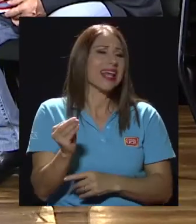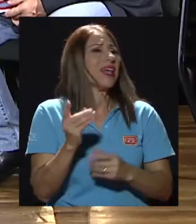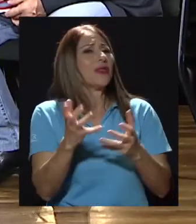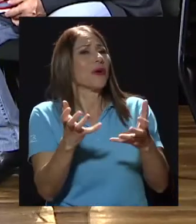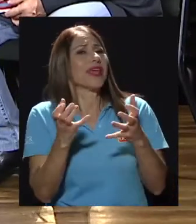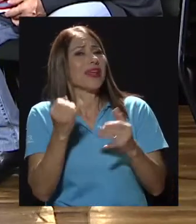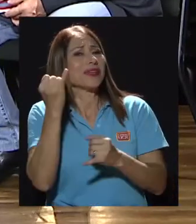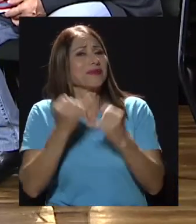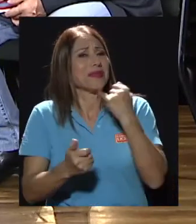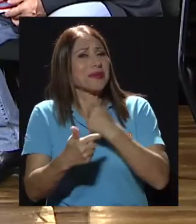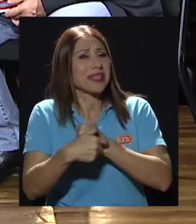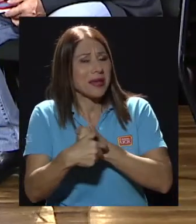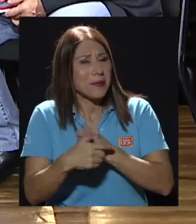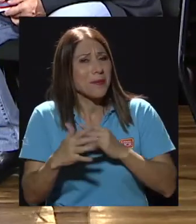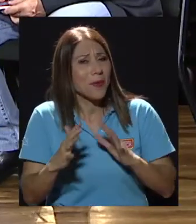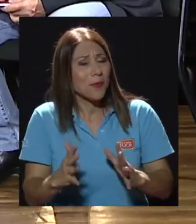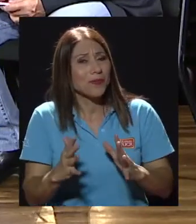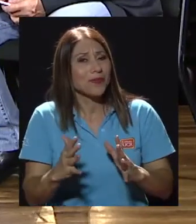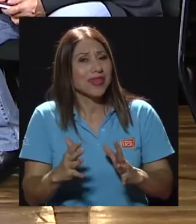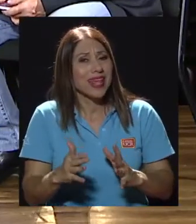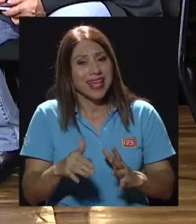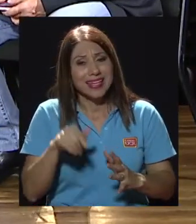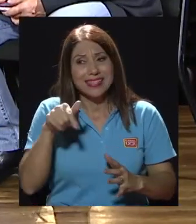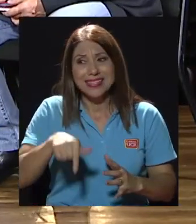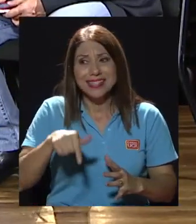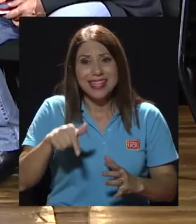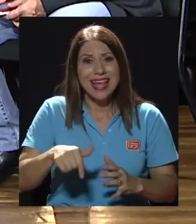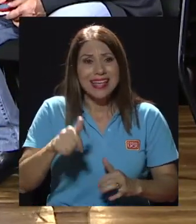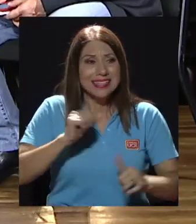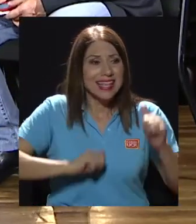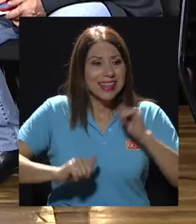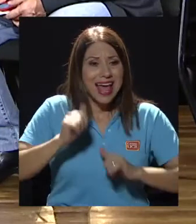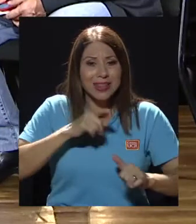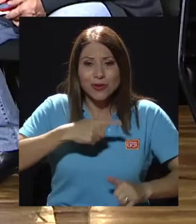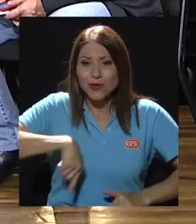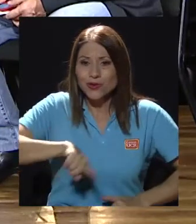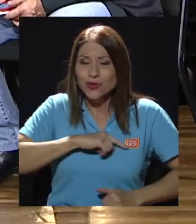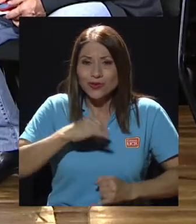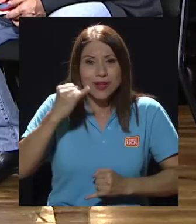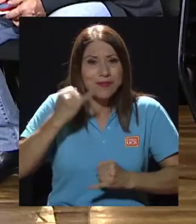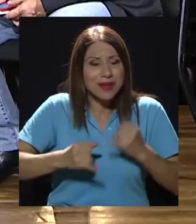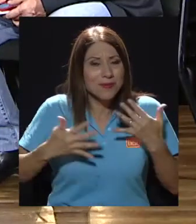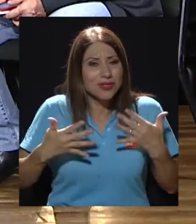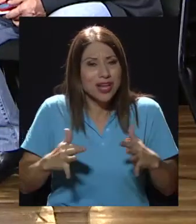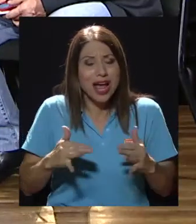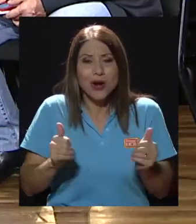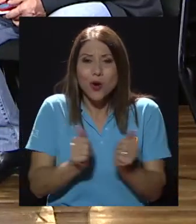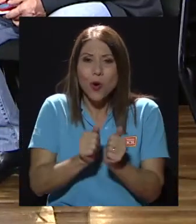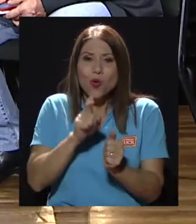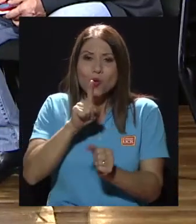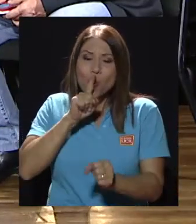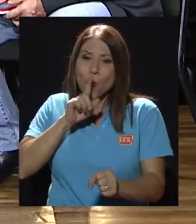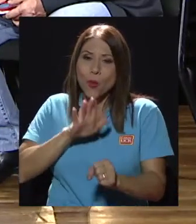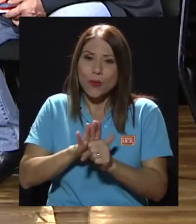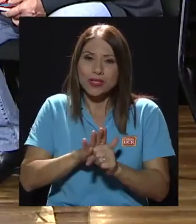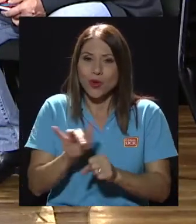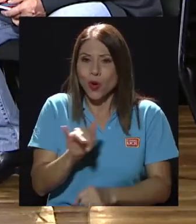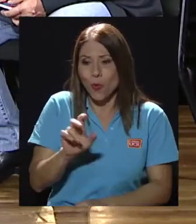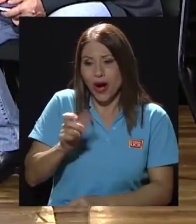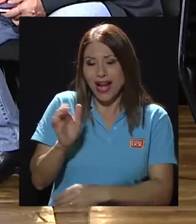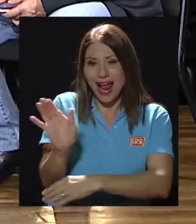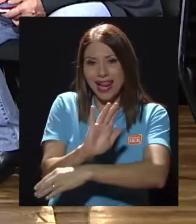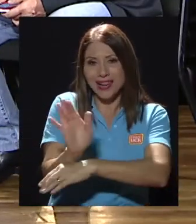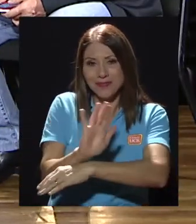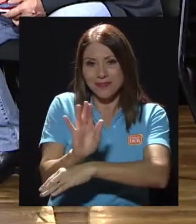que de este teatro nos levantemos sin lograr un compromiso como canal. Y uno es, primero, que